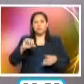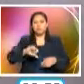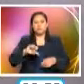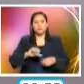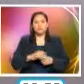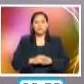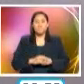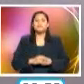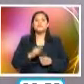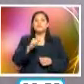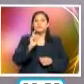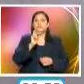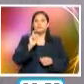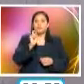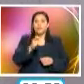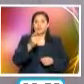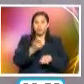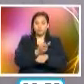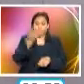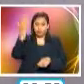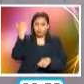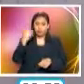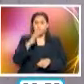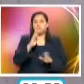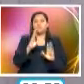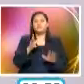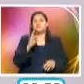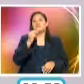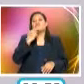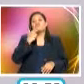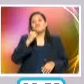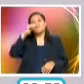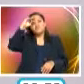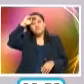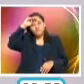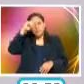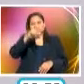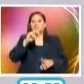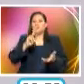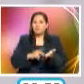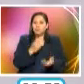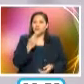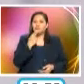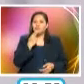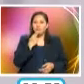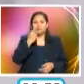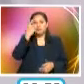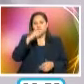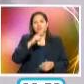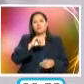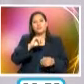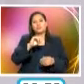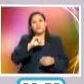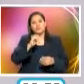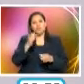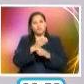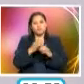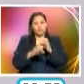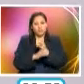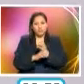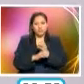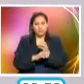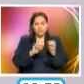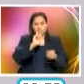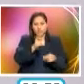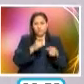utilizar lo que consideramos que del pasado ya no nos sirve, viendo que en efecto nos puede servir para un nuevo significado. Así es, así es. Eso. Y